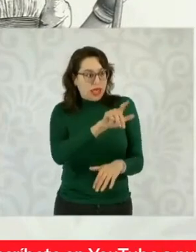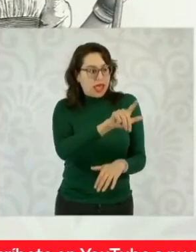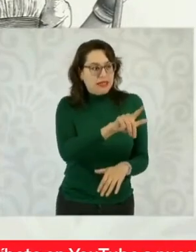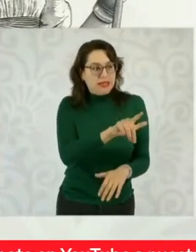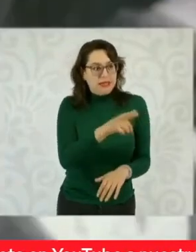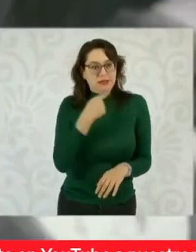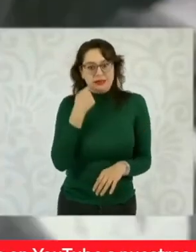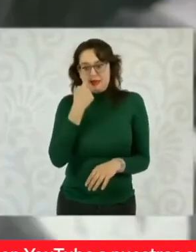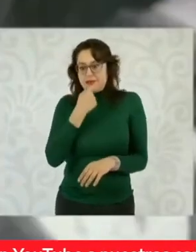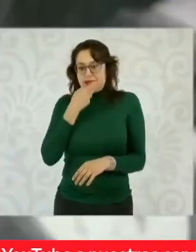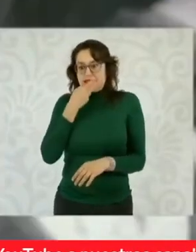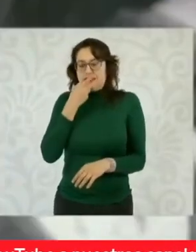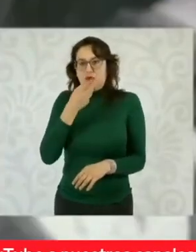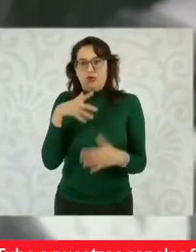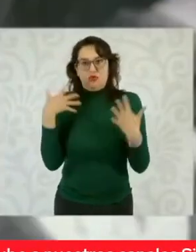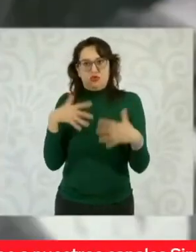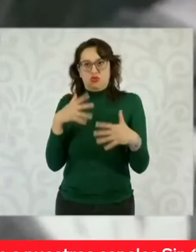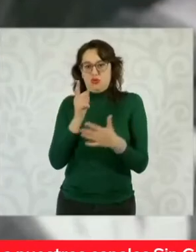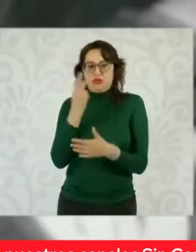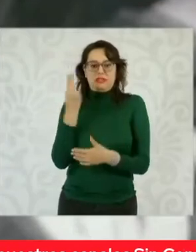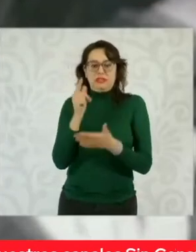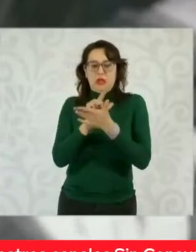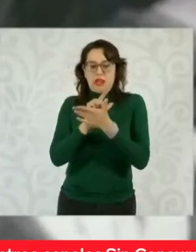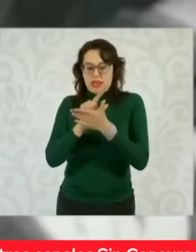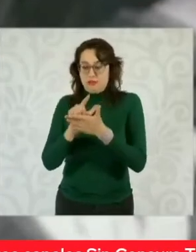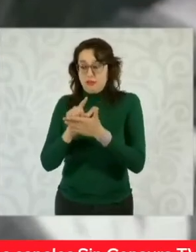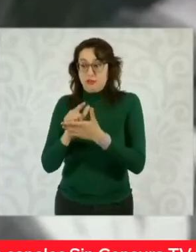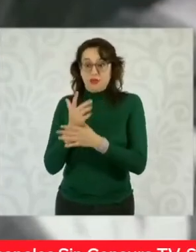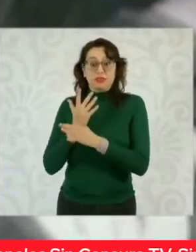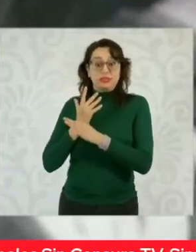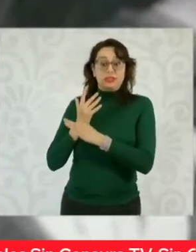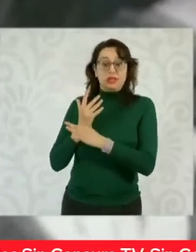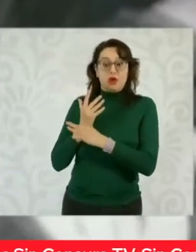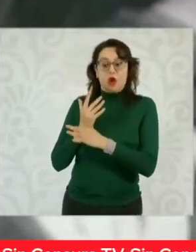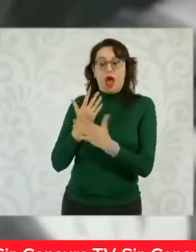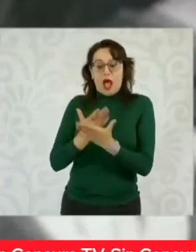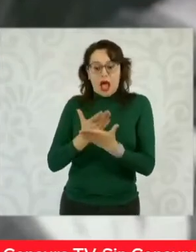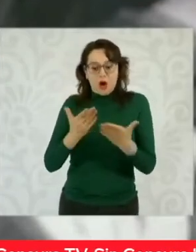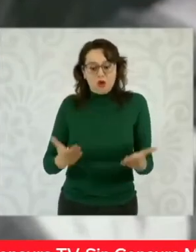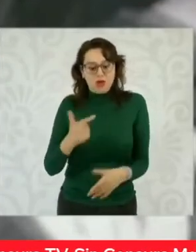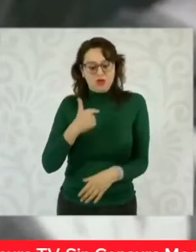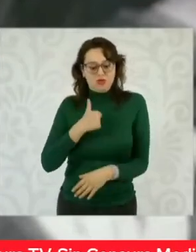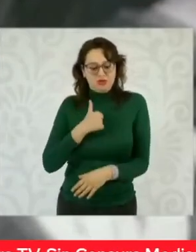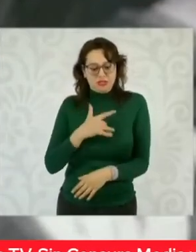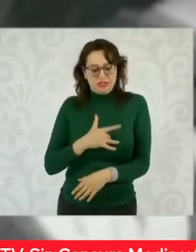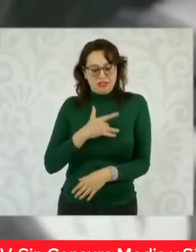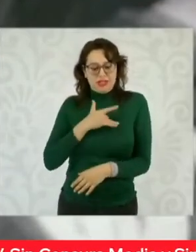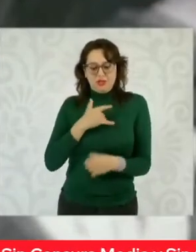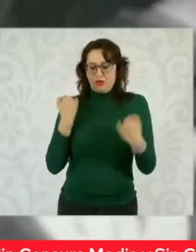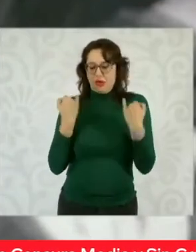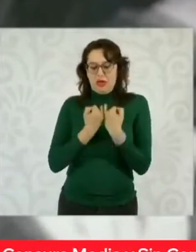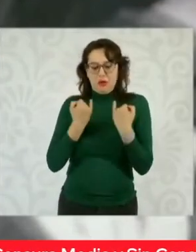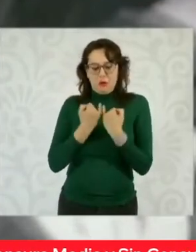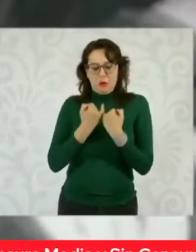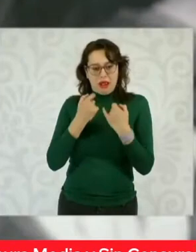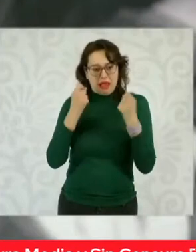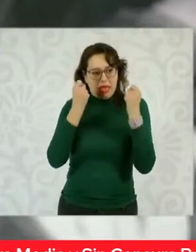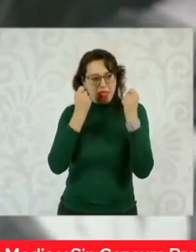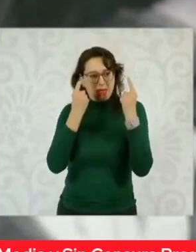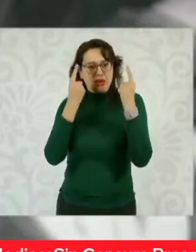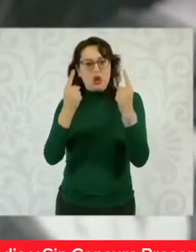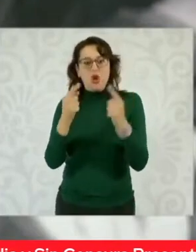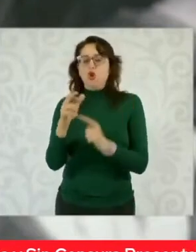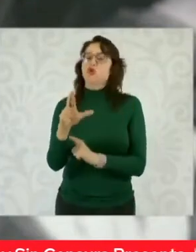respeto y con esa misma admiración, hoy quiero hablar de doña Rosario Ibarra. Por eso yo creo que